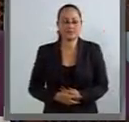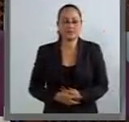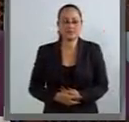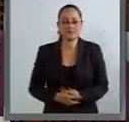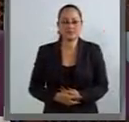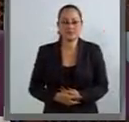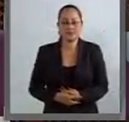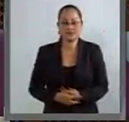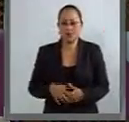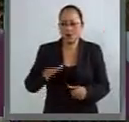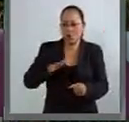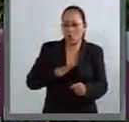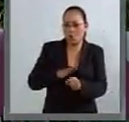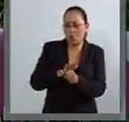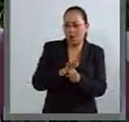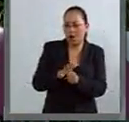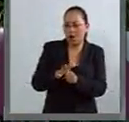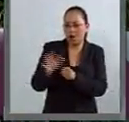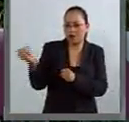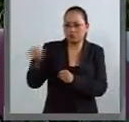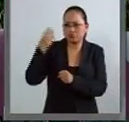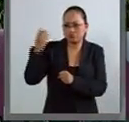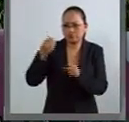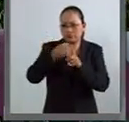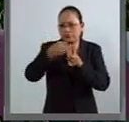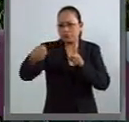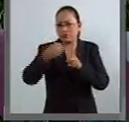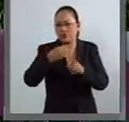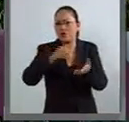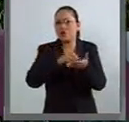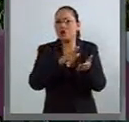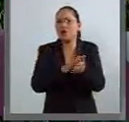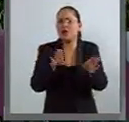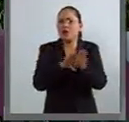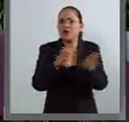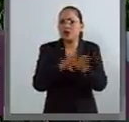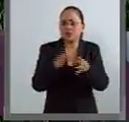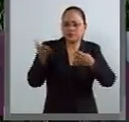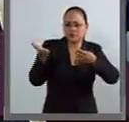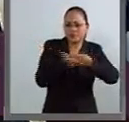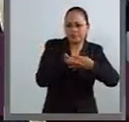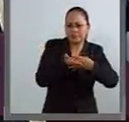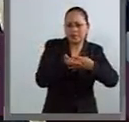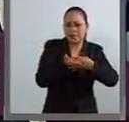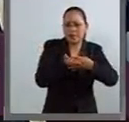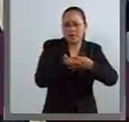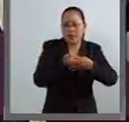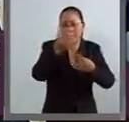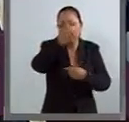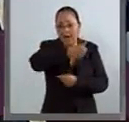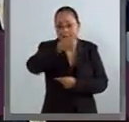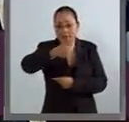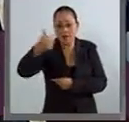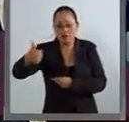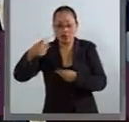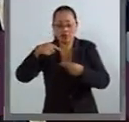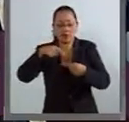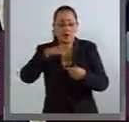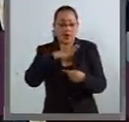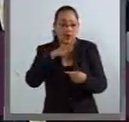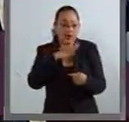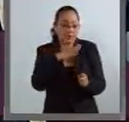¿Cómo vamos a llevar adelante este conversatorio? Vamos a establecer dos bloques. En el primer bloque, cada uno de los participantes